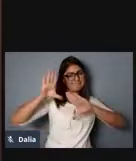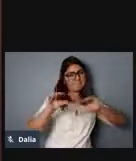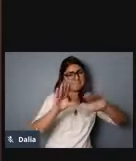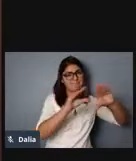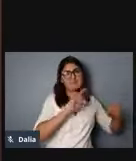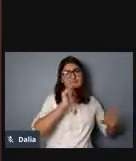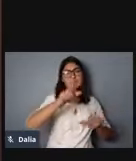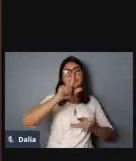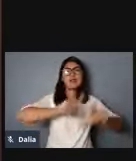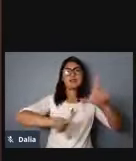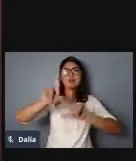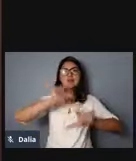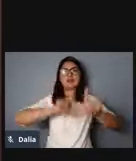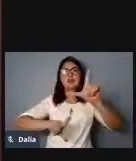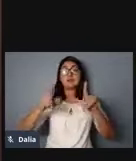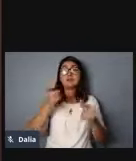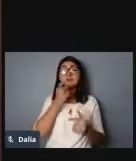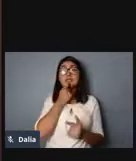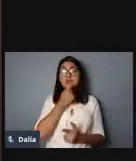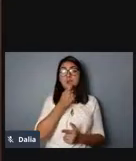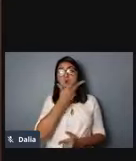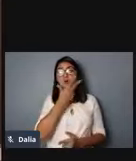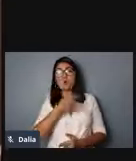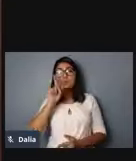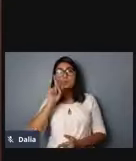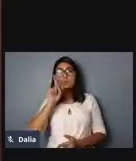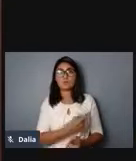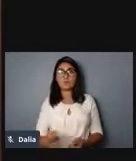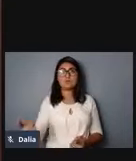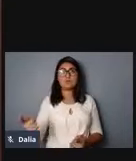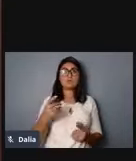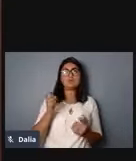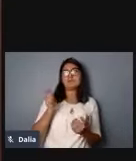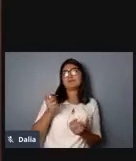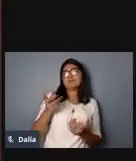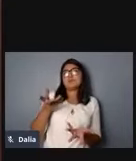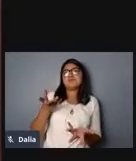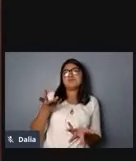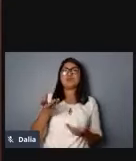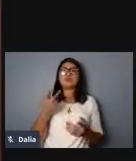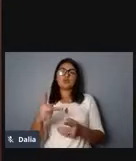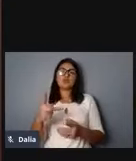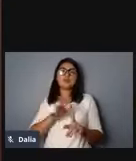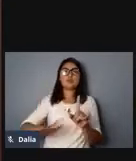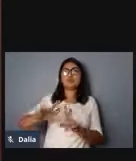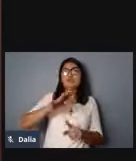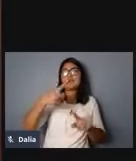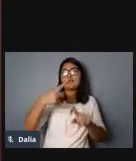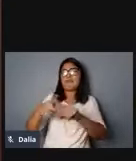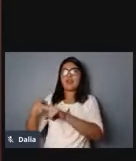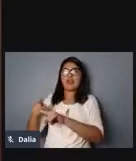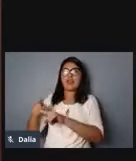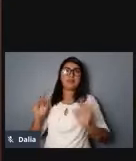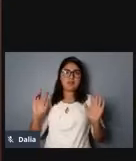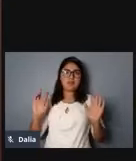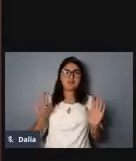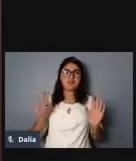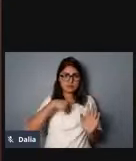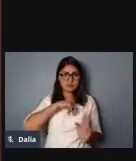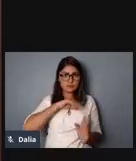en condiciones distintas. Y así digo muchas otras cosas que como pueblo, como comunidad, debemos